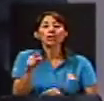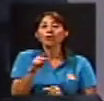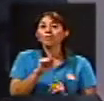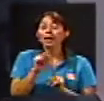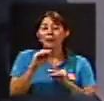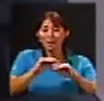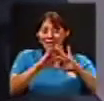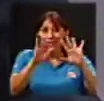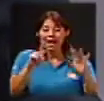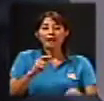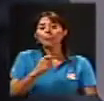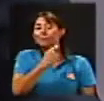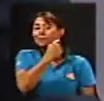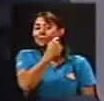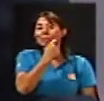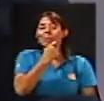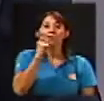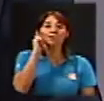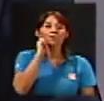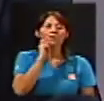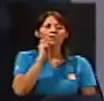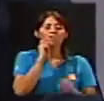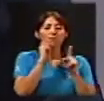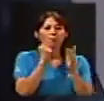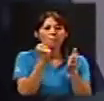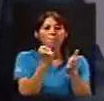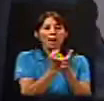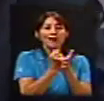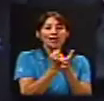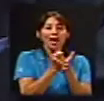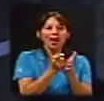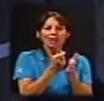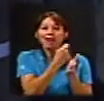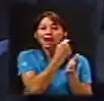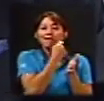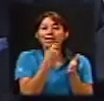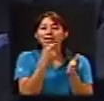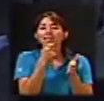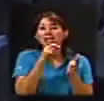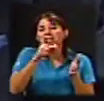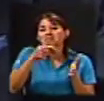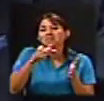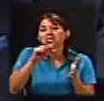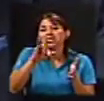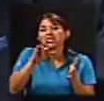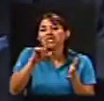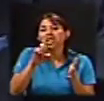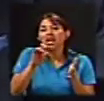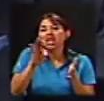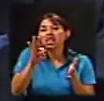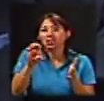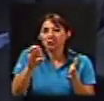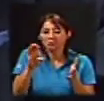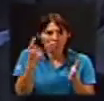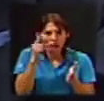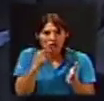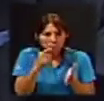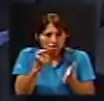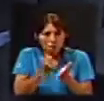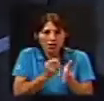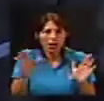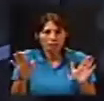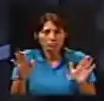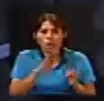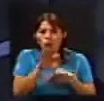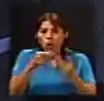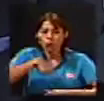Una marca de navajilla, Gillette, para decirle, ¿eh? Todos lo sabemos. Es una barbaridad,